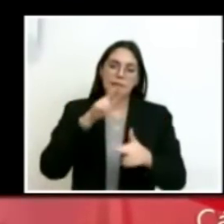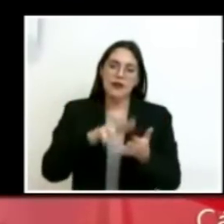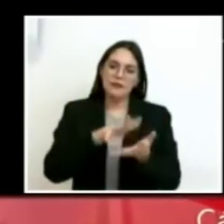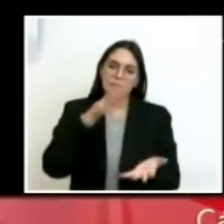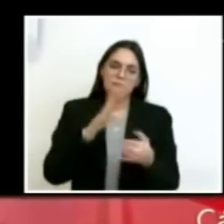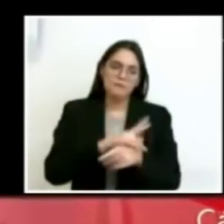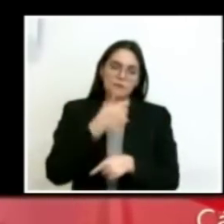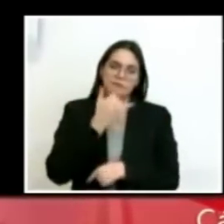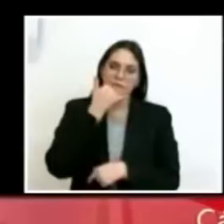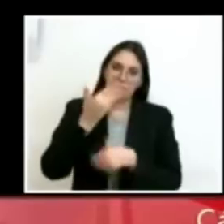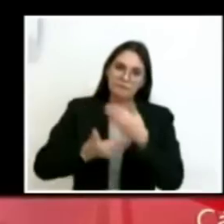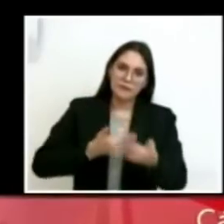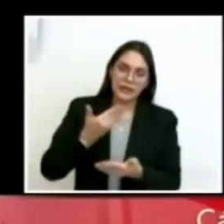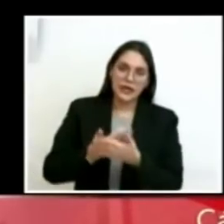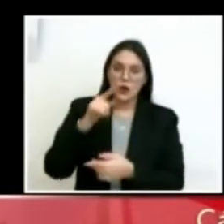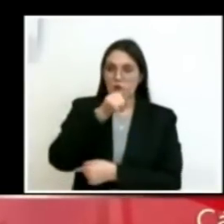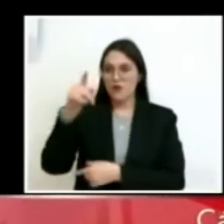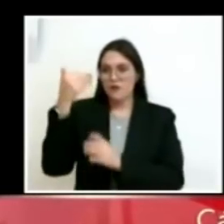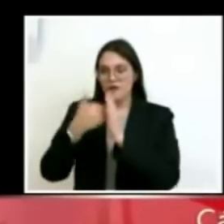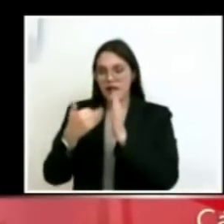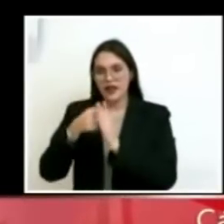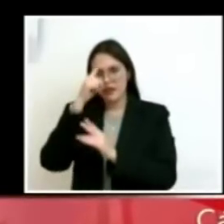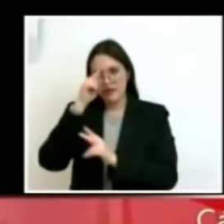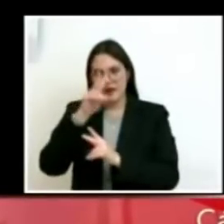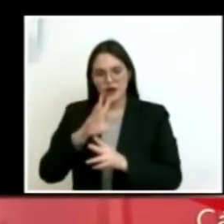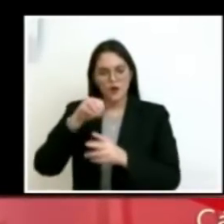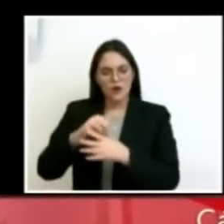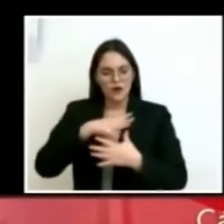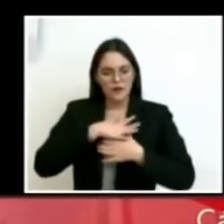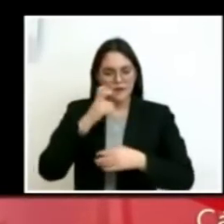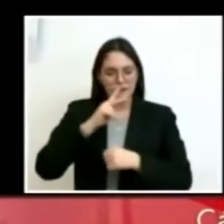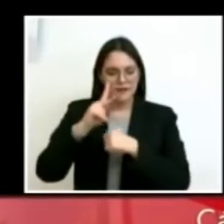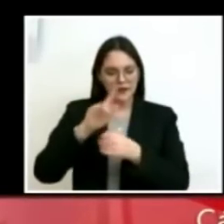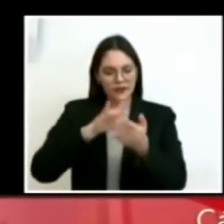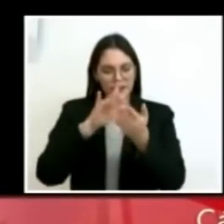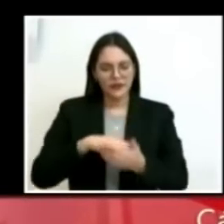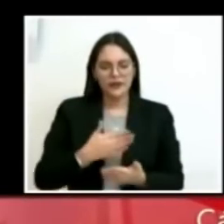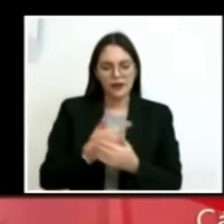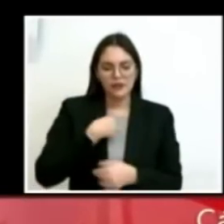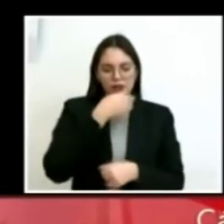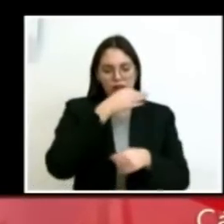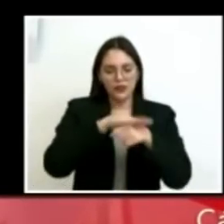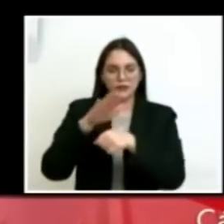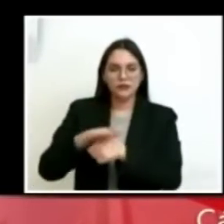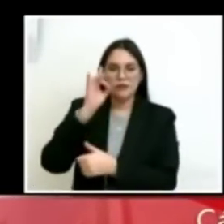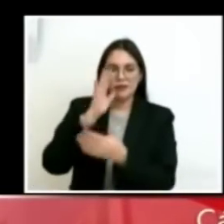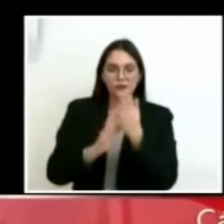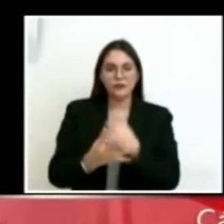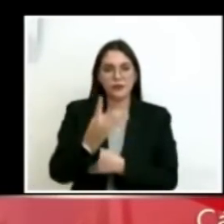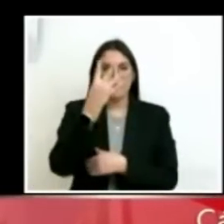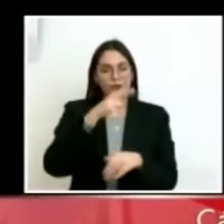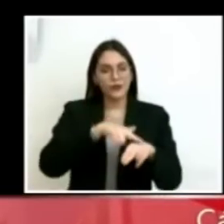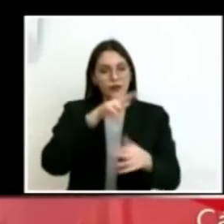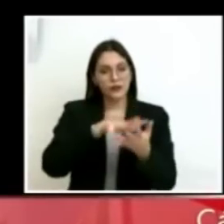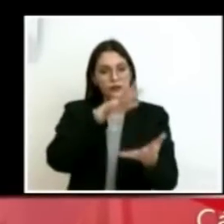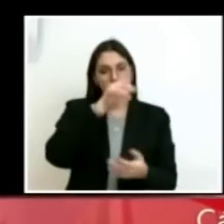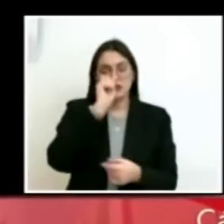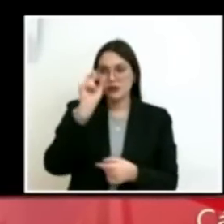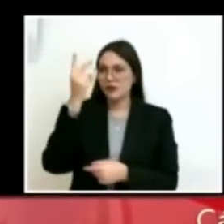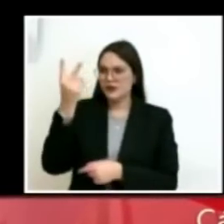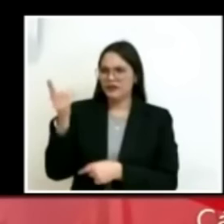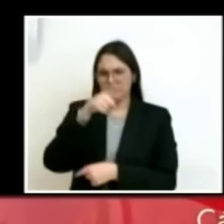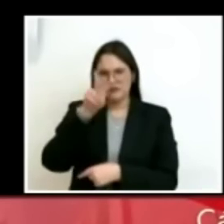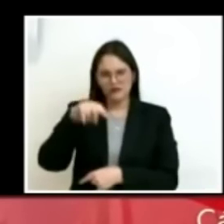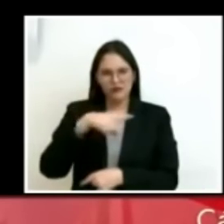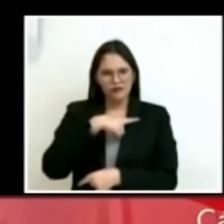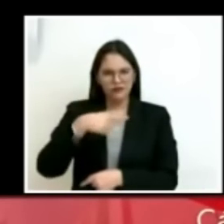les falta mucho, pero mucho para ser patriotas. ¿Y qué le digo a la bancada de la oposición? 4 ganadas, solo 4 de mayoría de 32, debería de